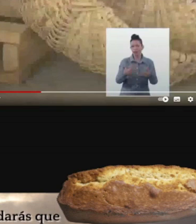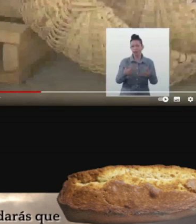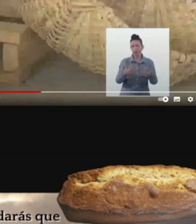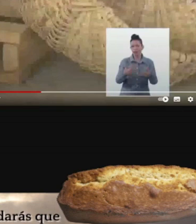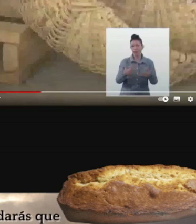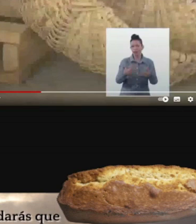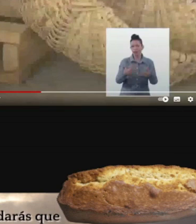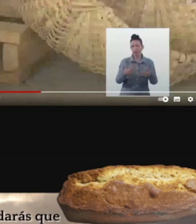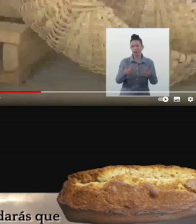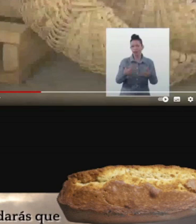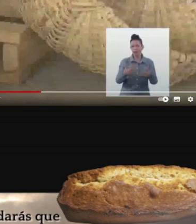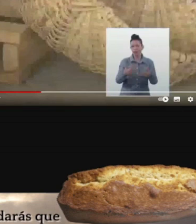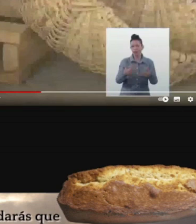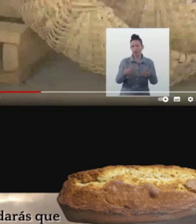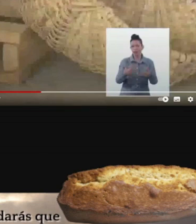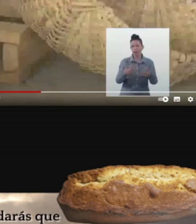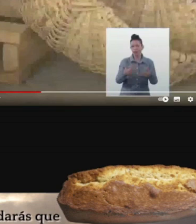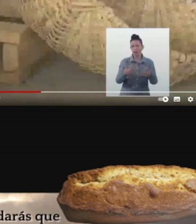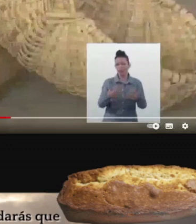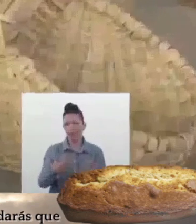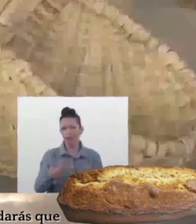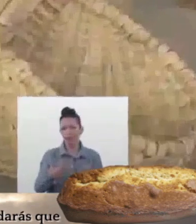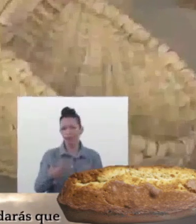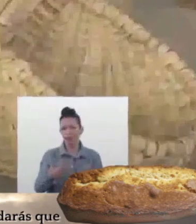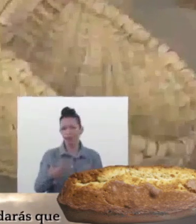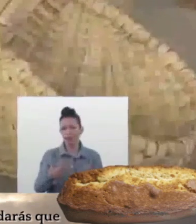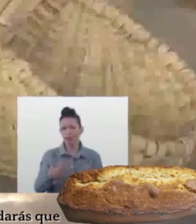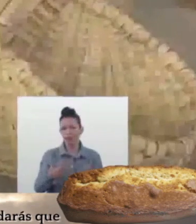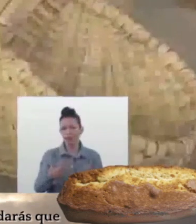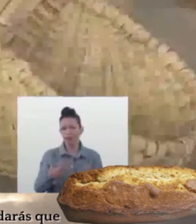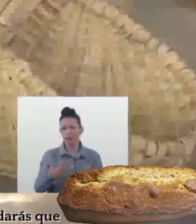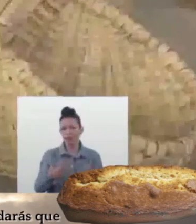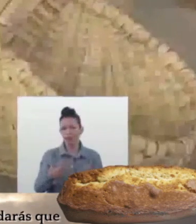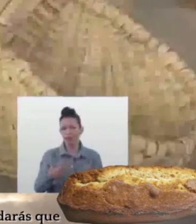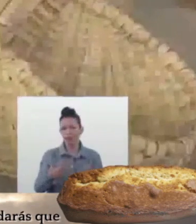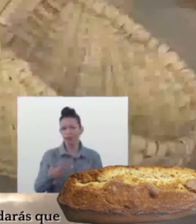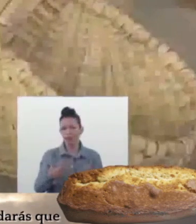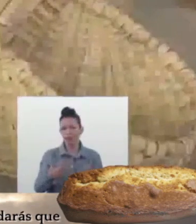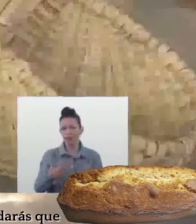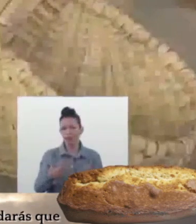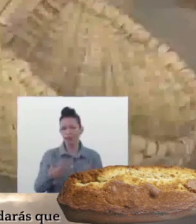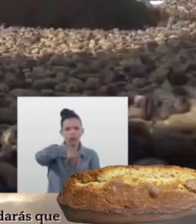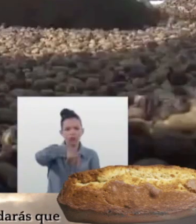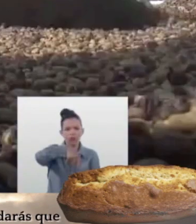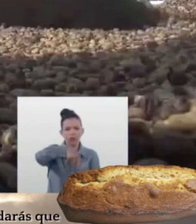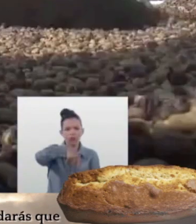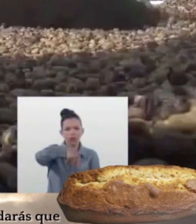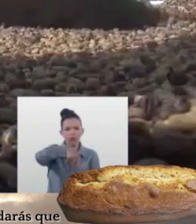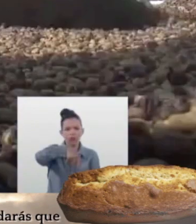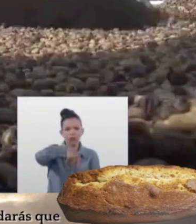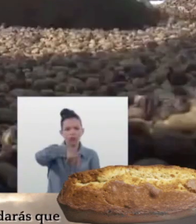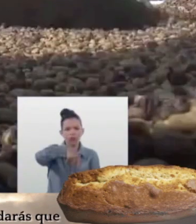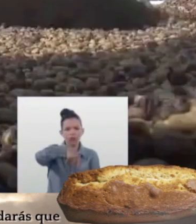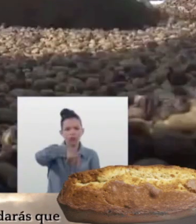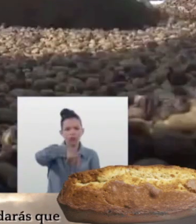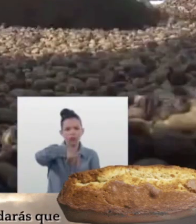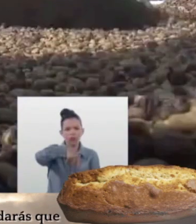cómo encajan las imágenes. Mira esto, qué edición. Qué cosa tan linda. Qué cosa. Oye, caballero, pero qué. Escucha la.